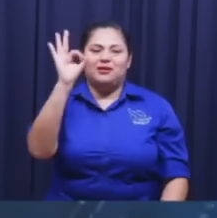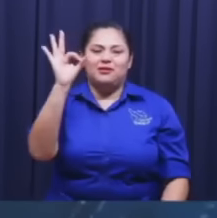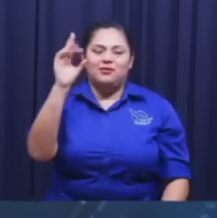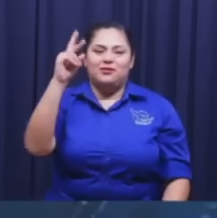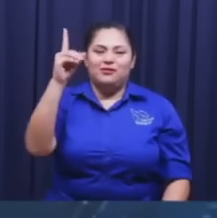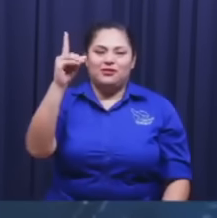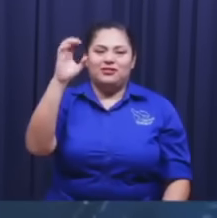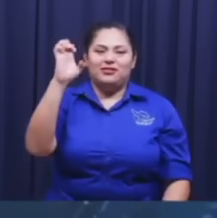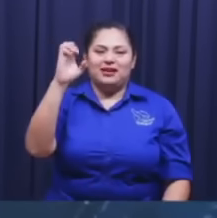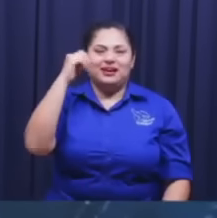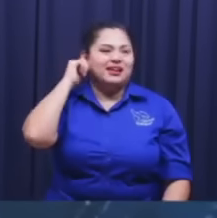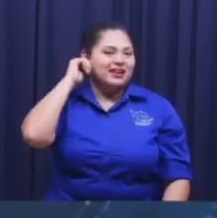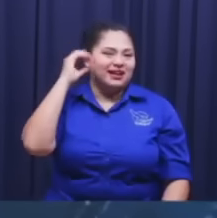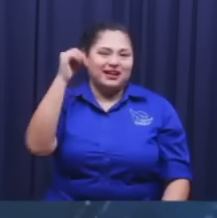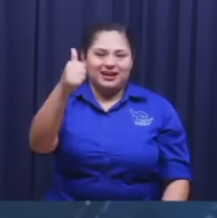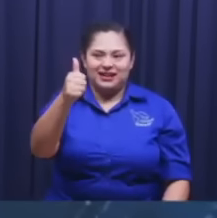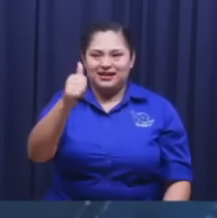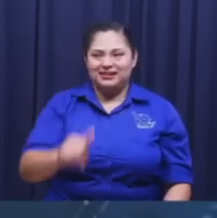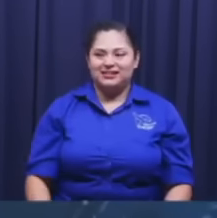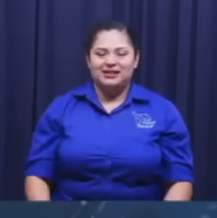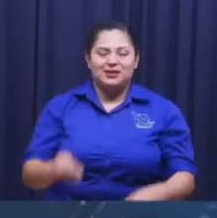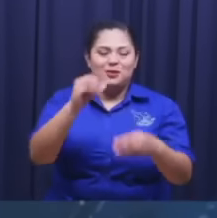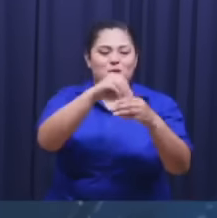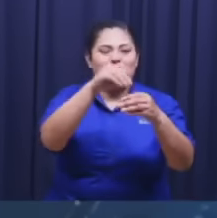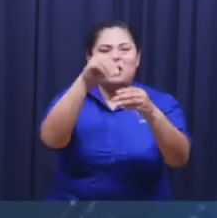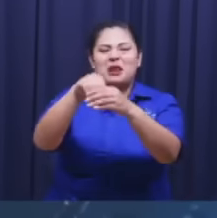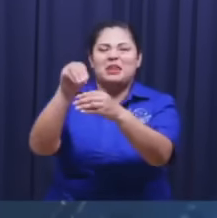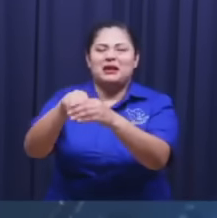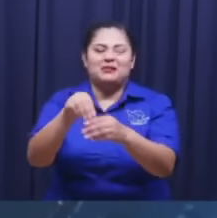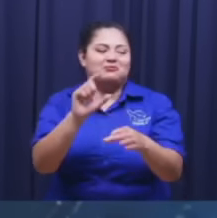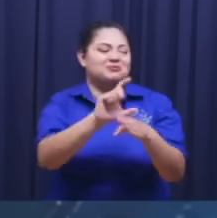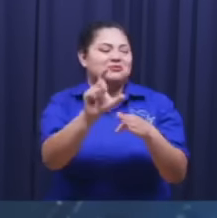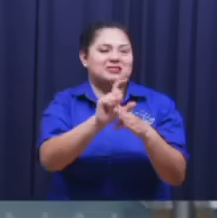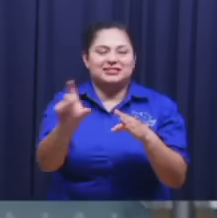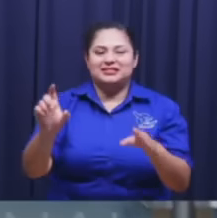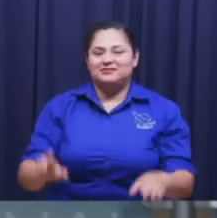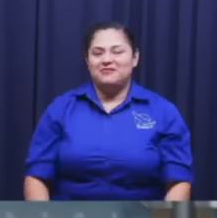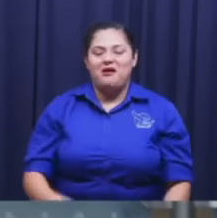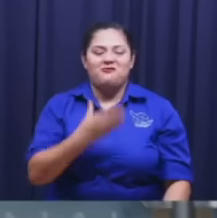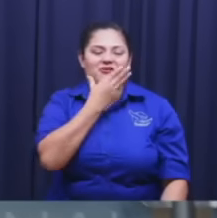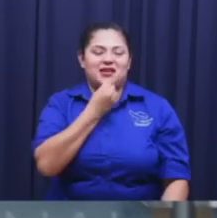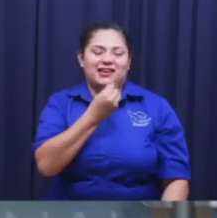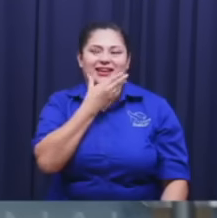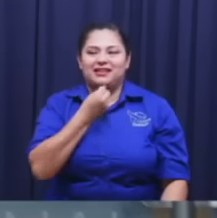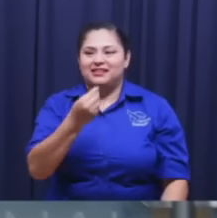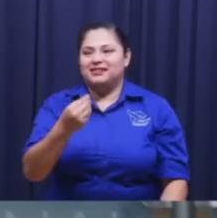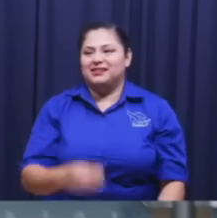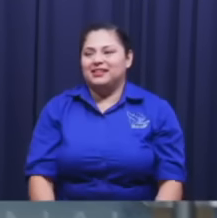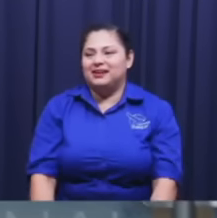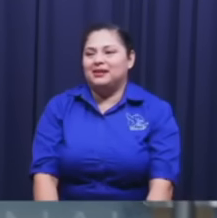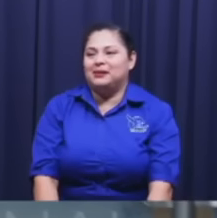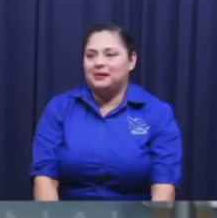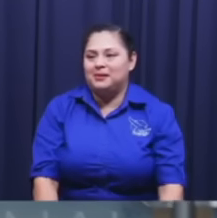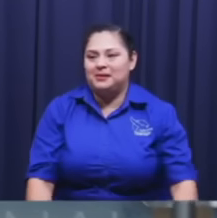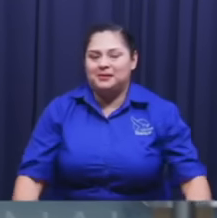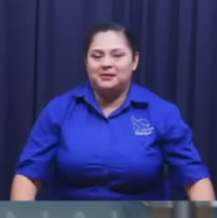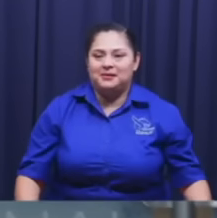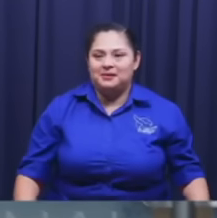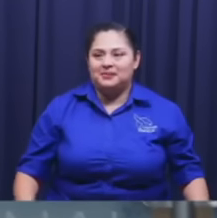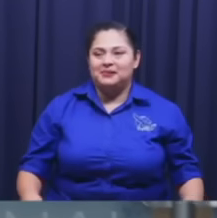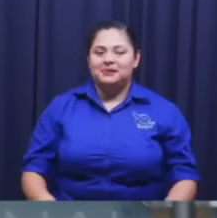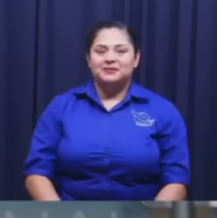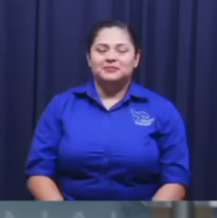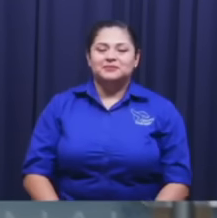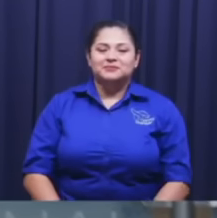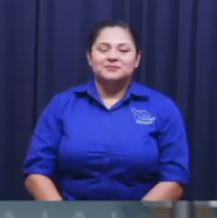Usted no tiene esos cuartos en su casa, me imagino yo, para donde guarda tiliches, ¿va? Usted guarda los tiliches en el garaje, ahí, por eso no puede meter el carro, pero